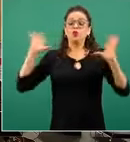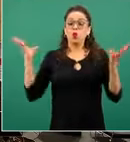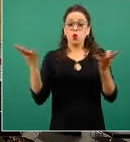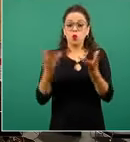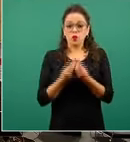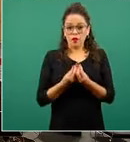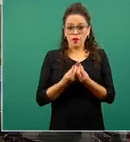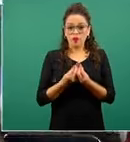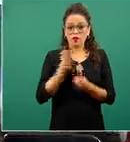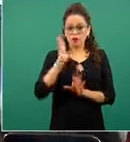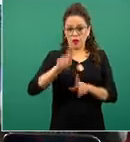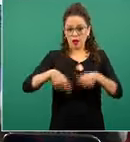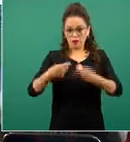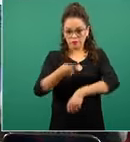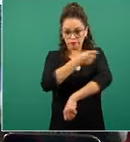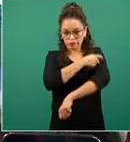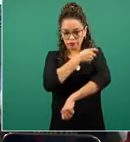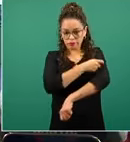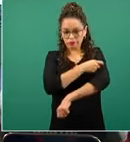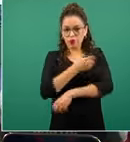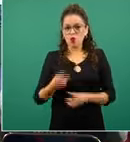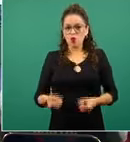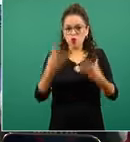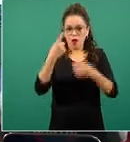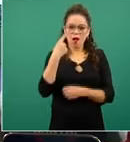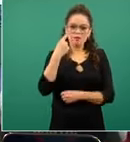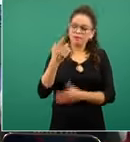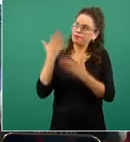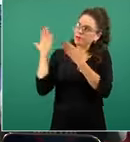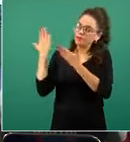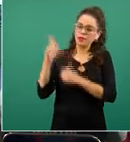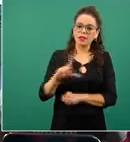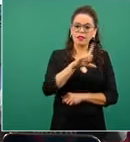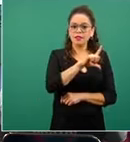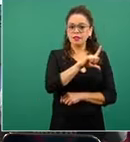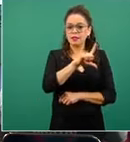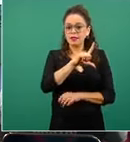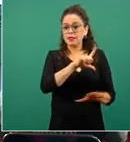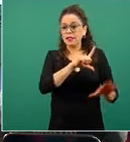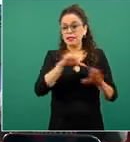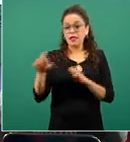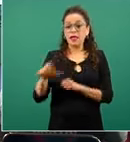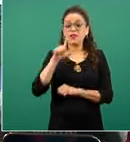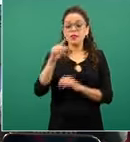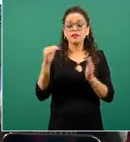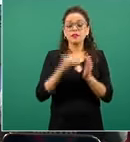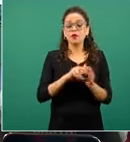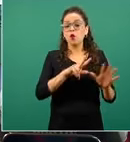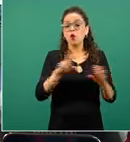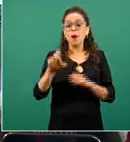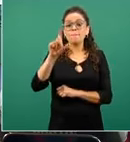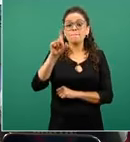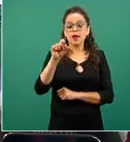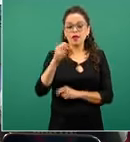aplicadas, que son estas 717.800 20 hasta el día de hoy. Y